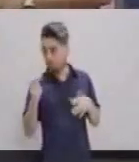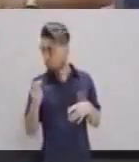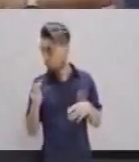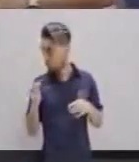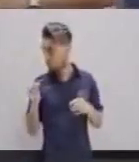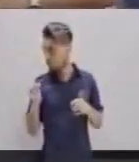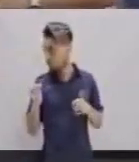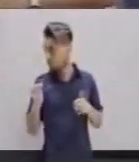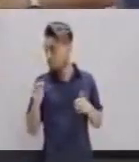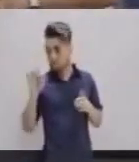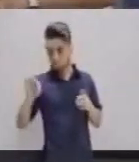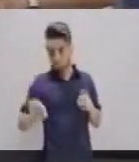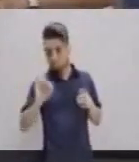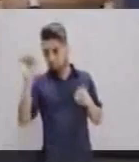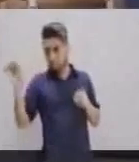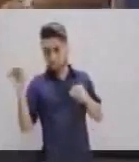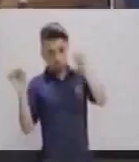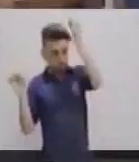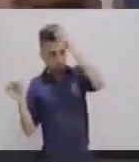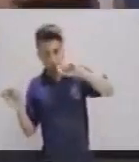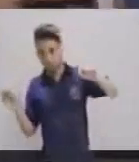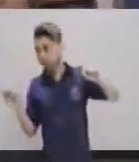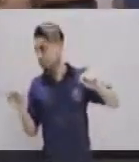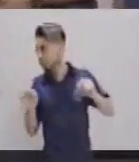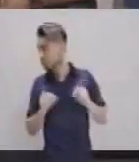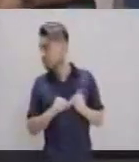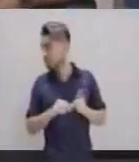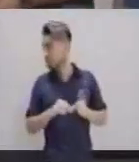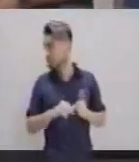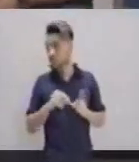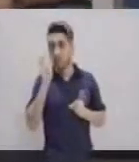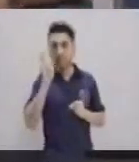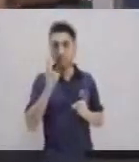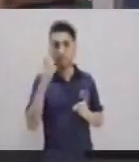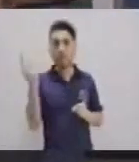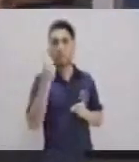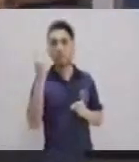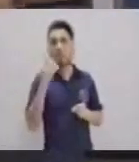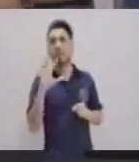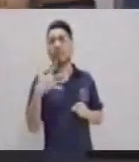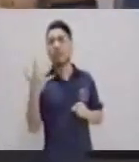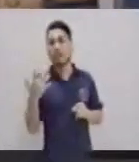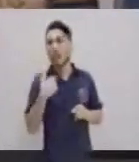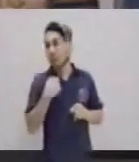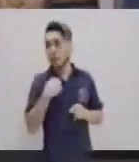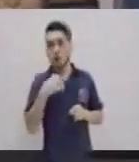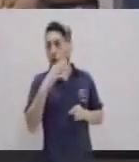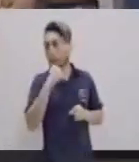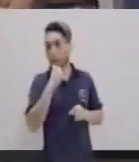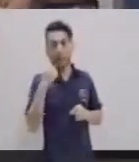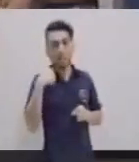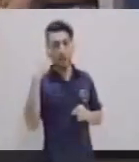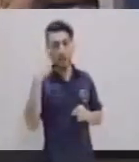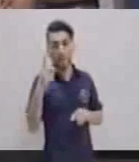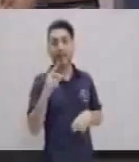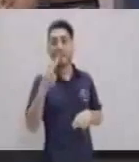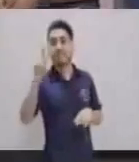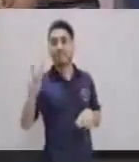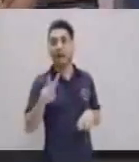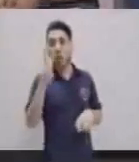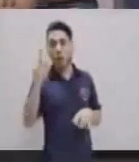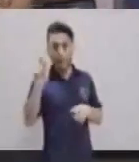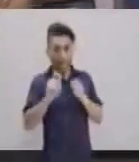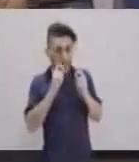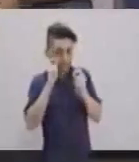lado y grafiqué este lado. Hay algo muy importante que hay que determinar, es que nosotros no podemos determinar valores exactos